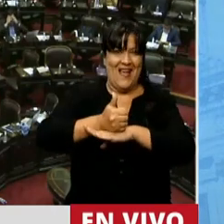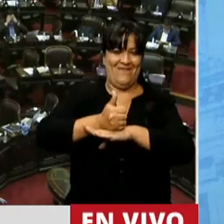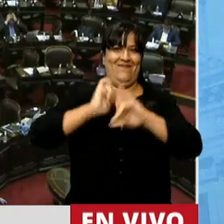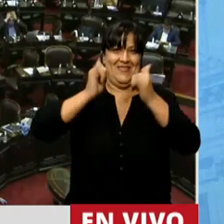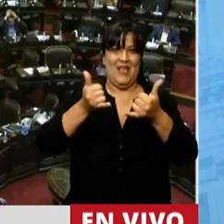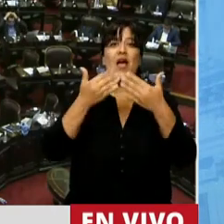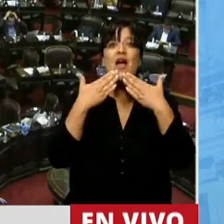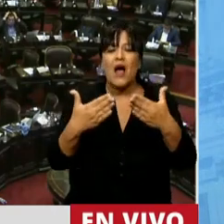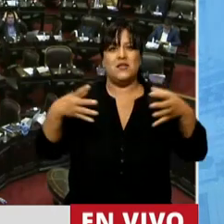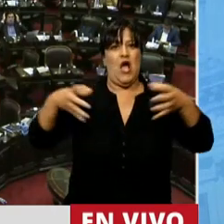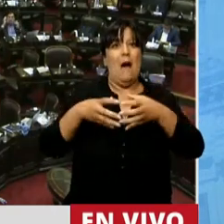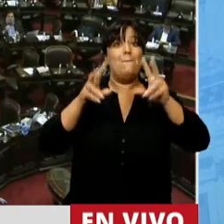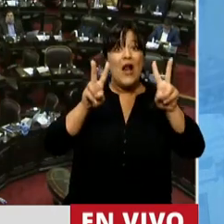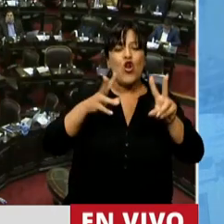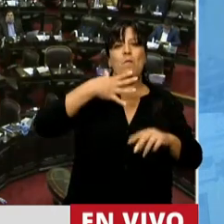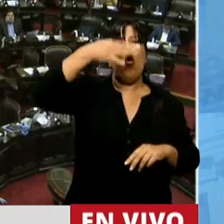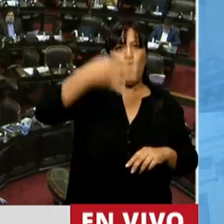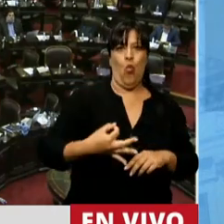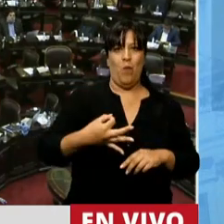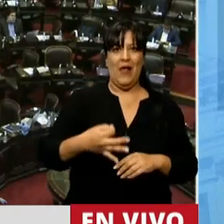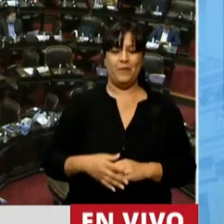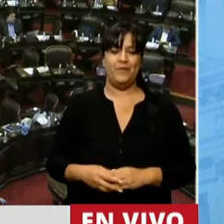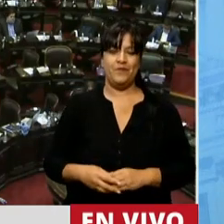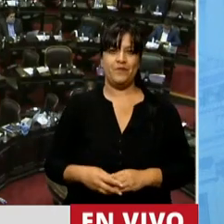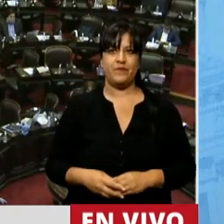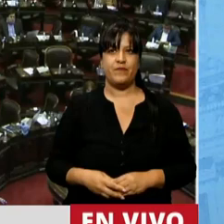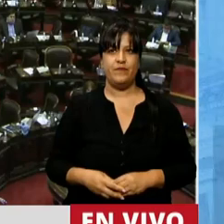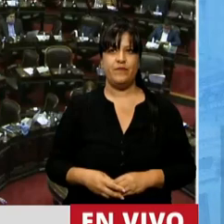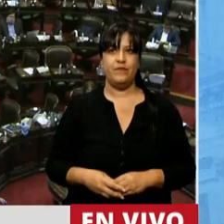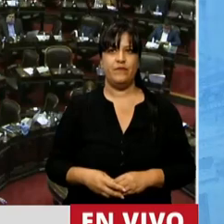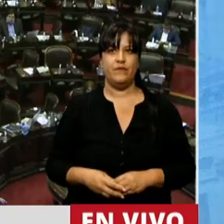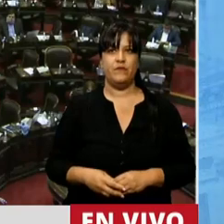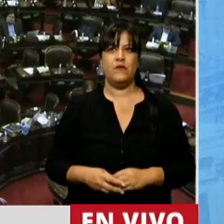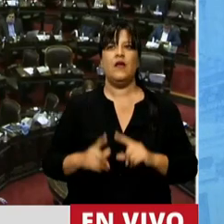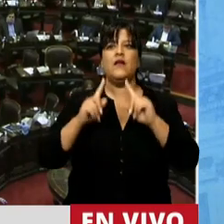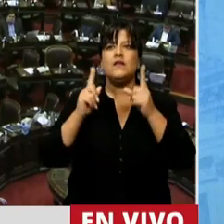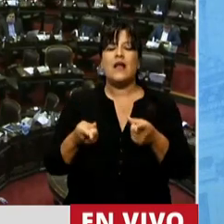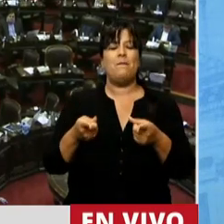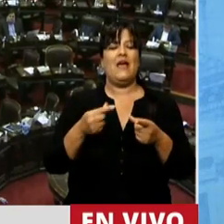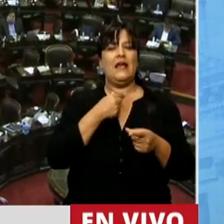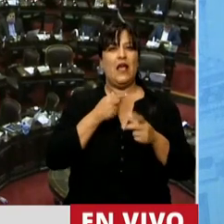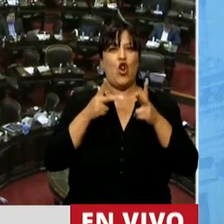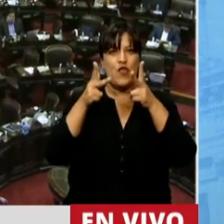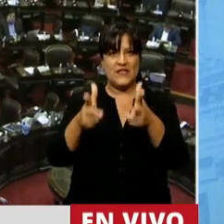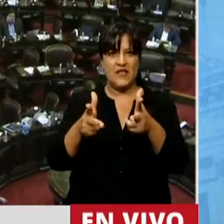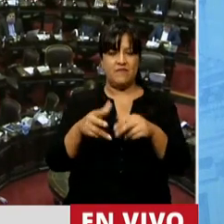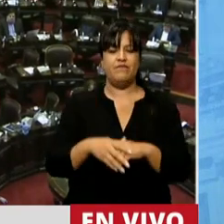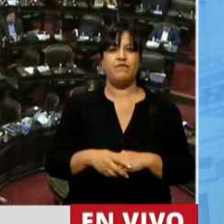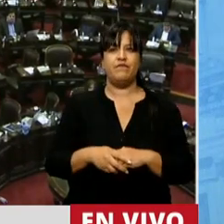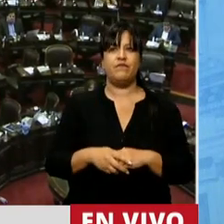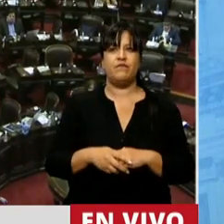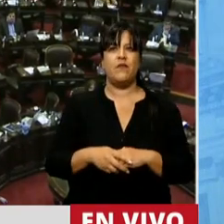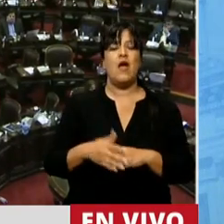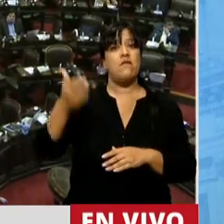el peronismo cumple, señor presidente. También para destacar que en